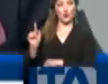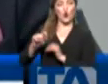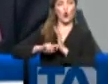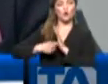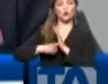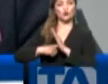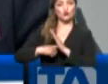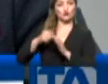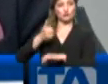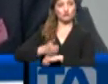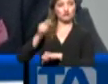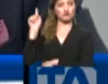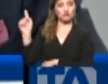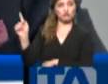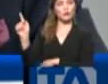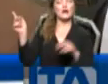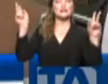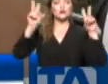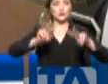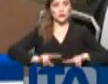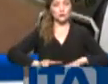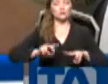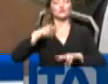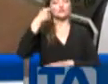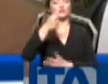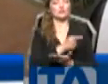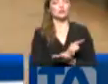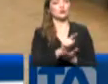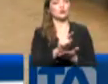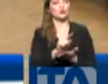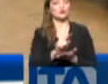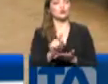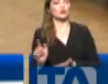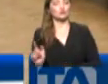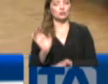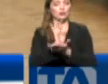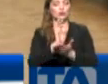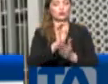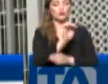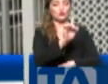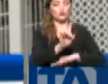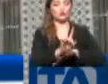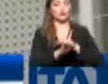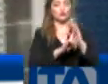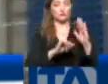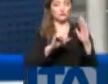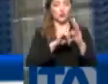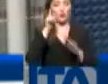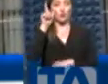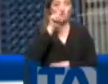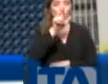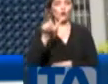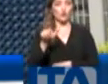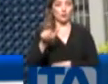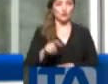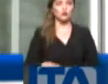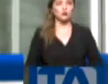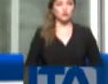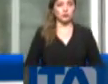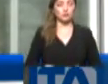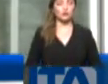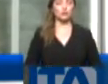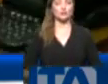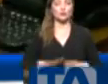Contralor General del Estado. Y a la siguiente semana se espera la comparecencia de la directora del SRI y de la Fiscal General del Estado. En